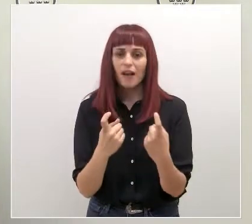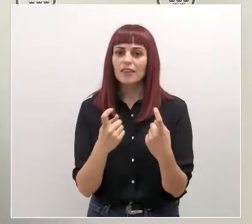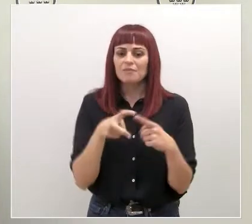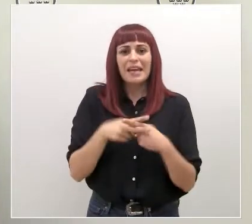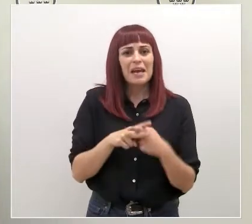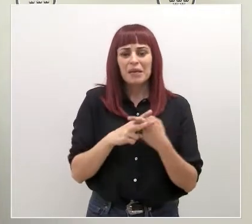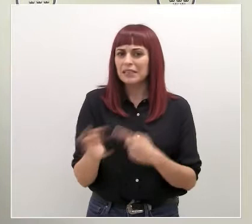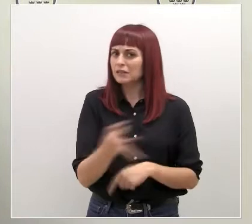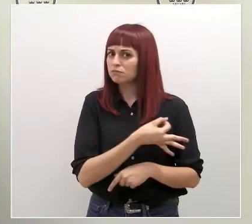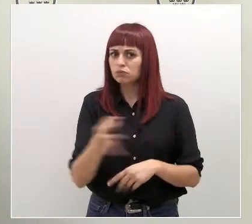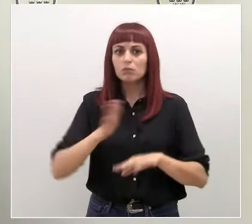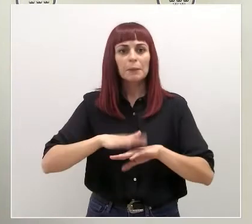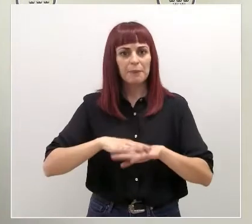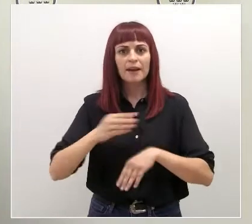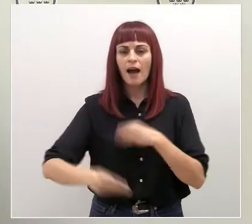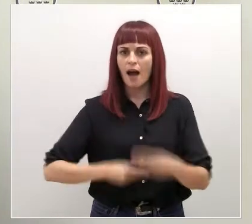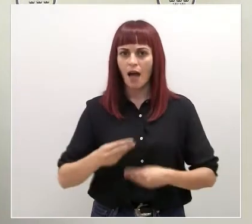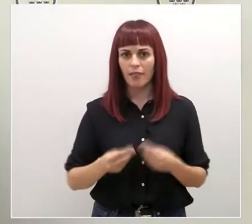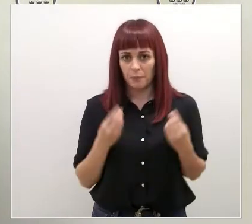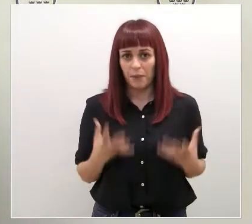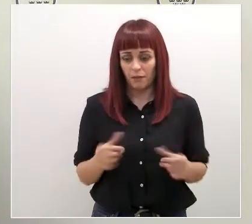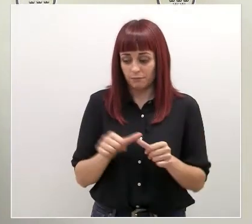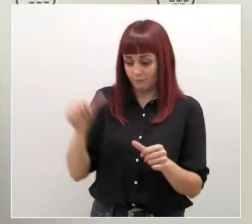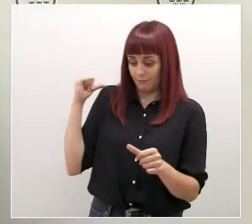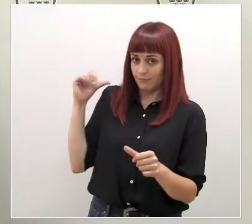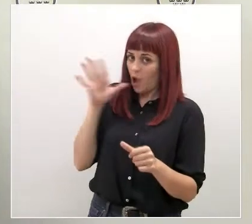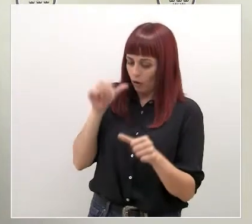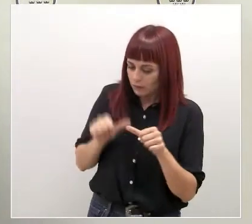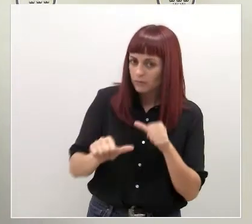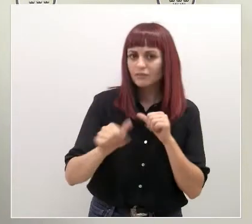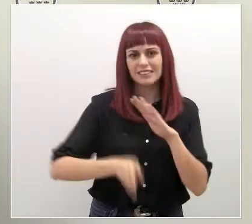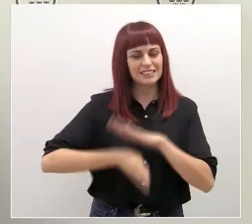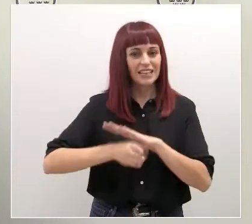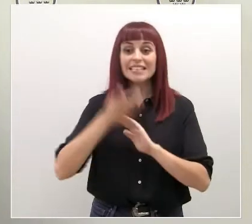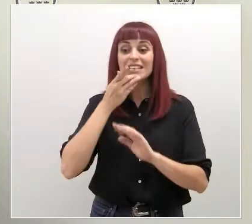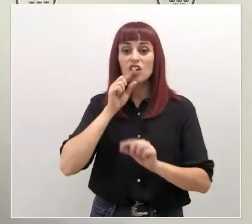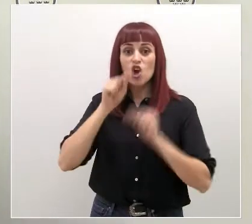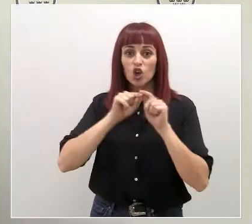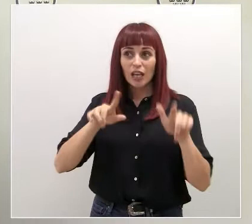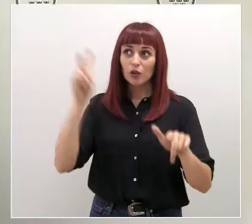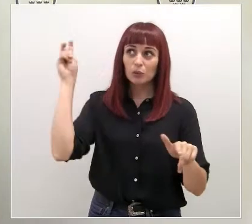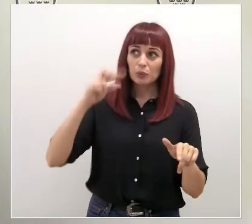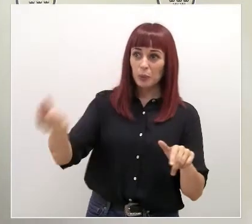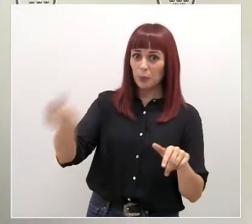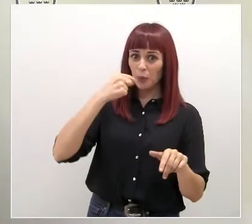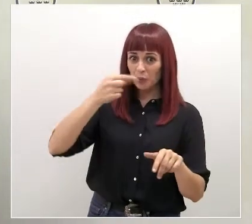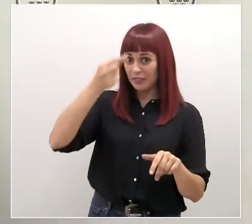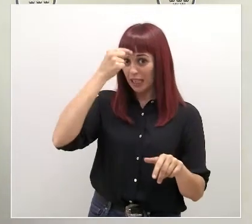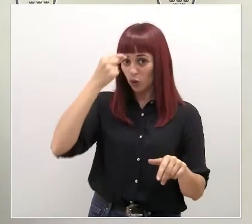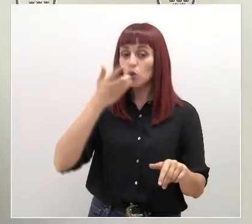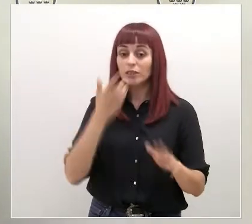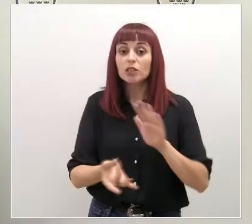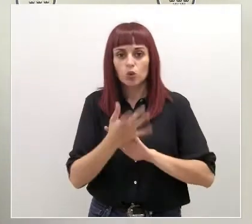herramientas eficaces para poder actuar, como lo hemos hecho hasta ahora, en un caso de contagio de origen si